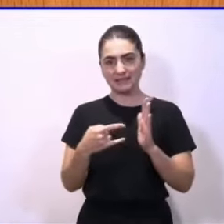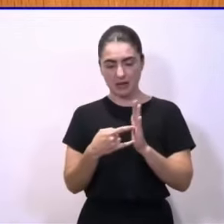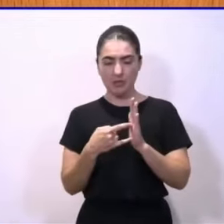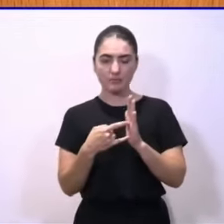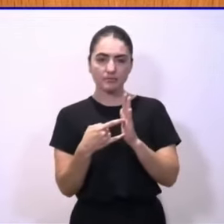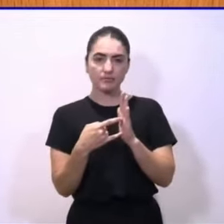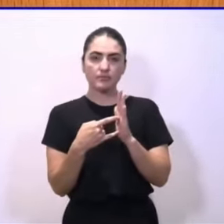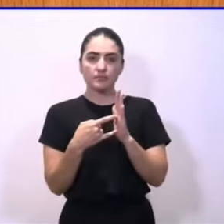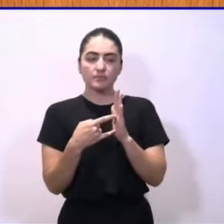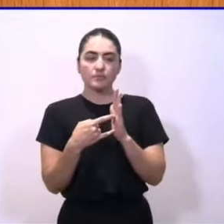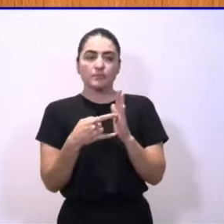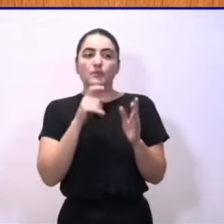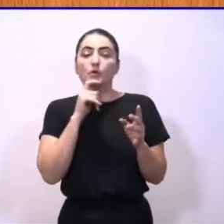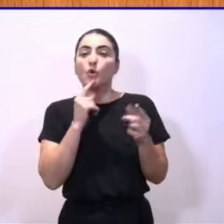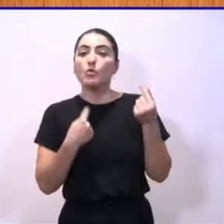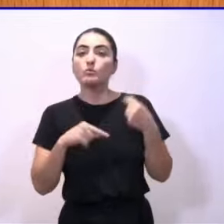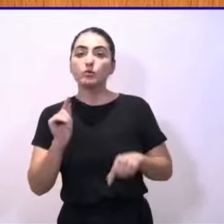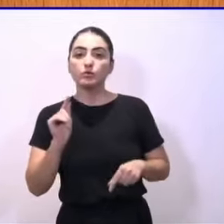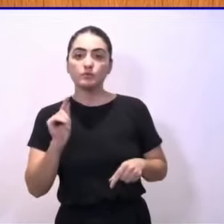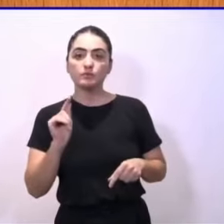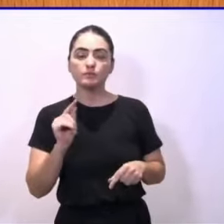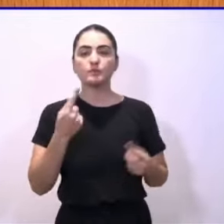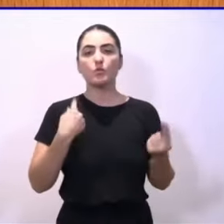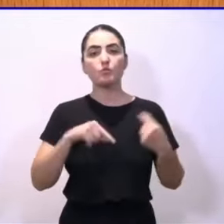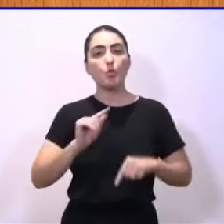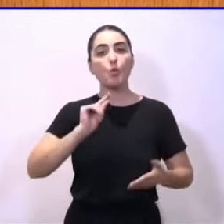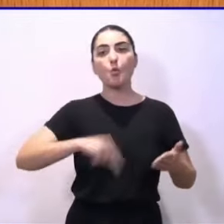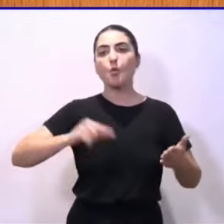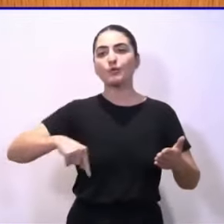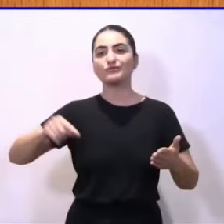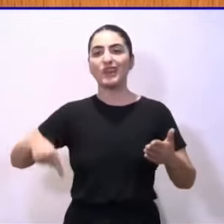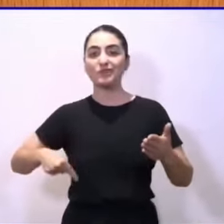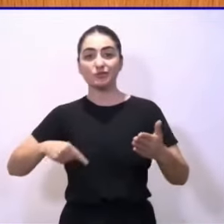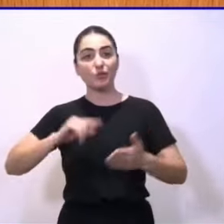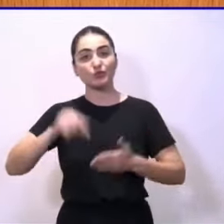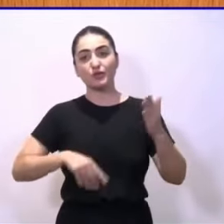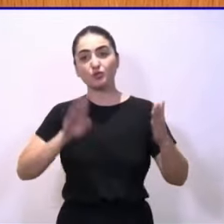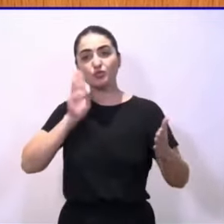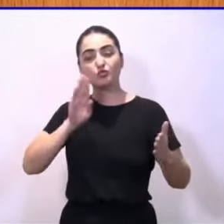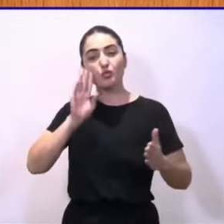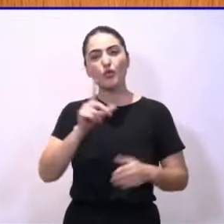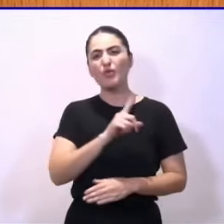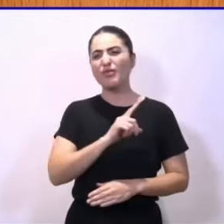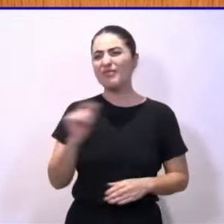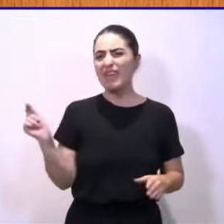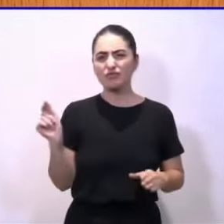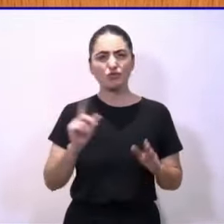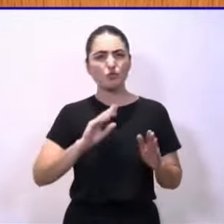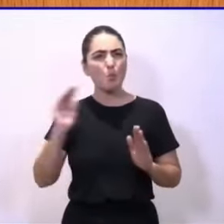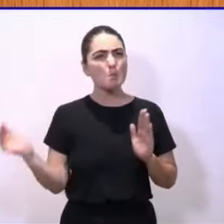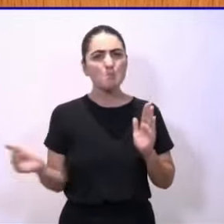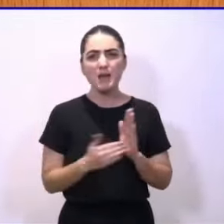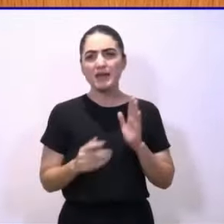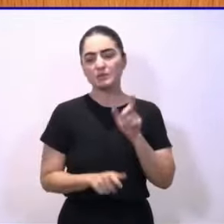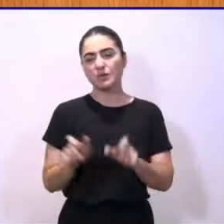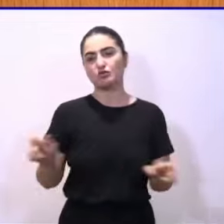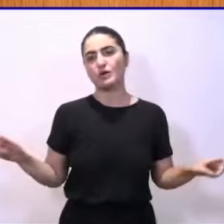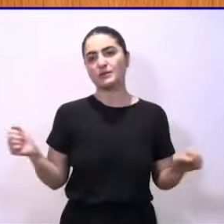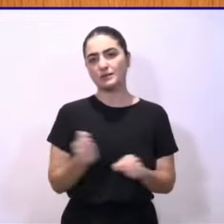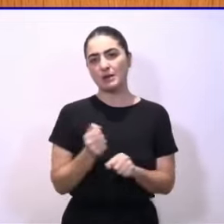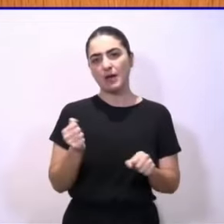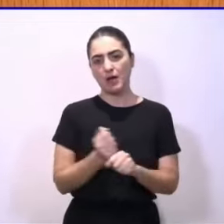que esto, ¿cómo se corrigió? Pues se corrigió contratando en fraude de ley a cientos o miles de trabajadores